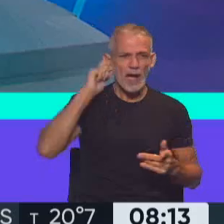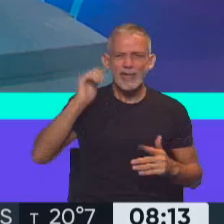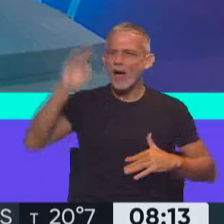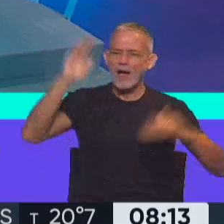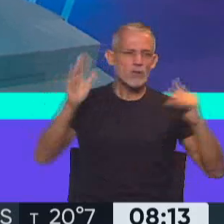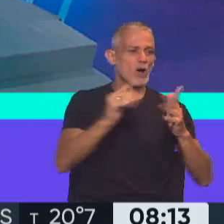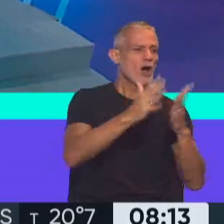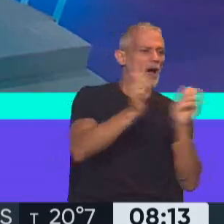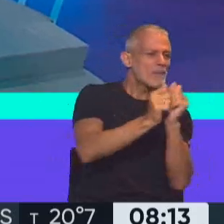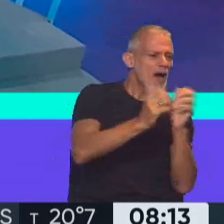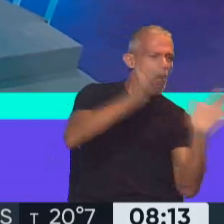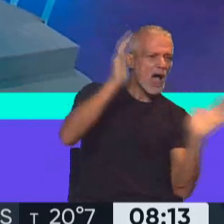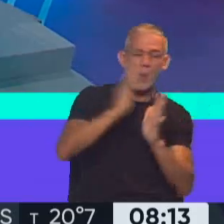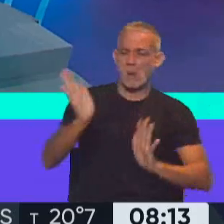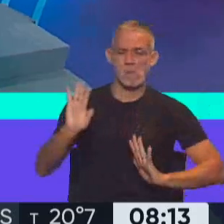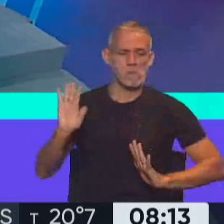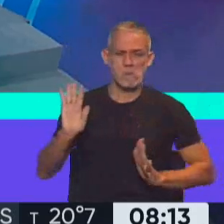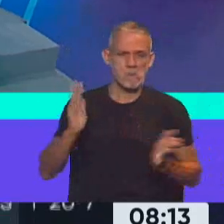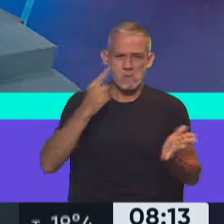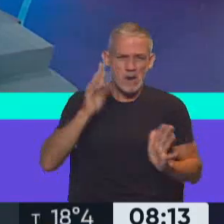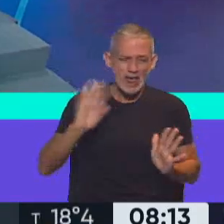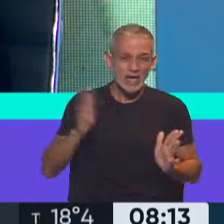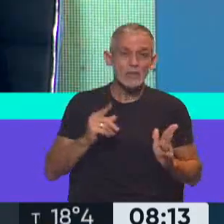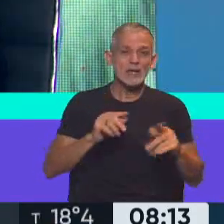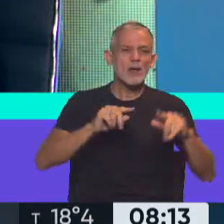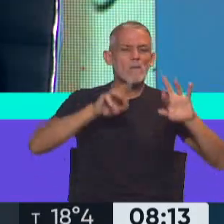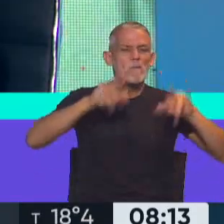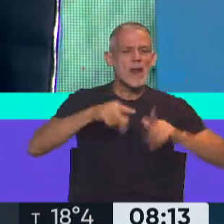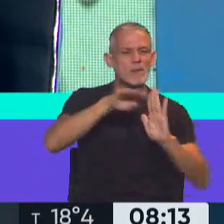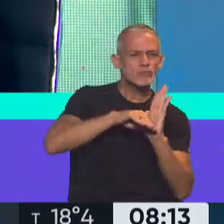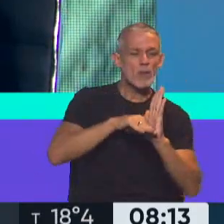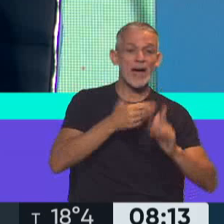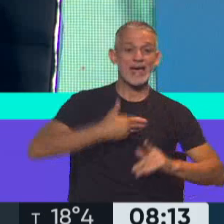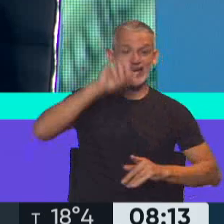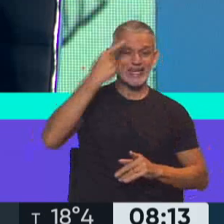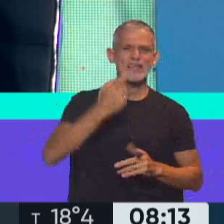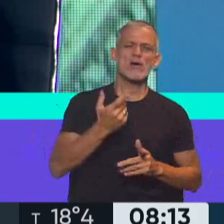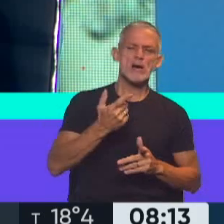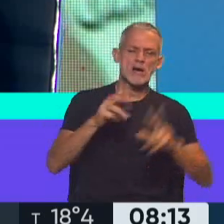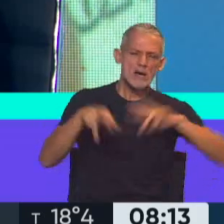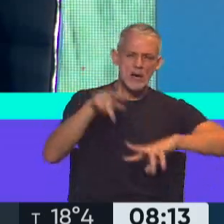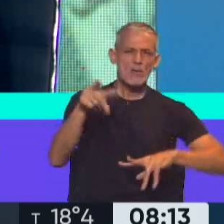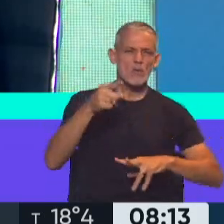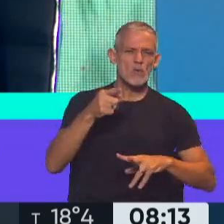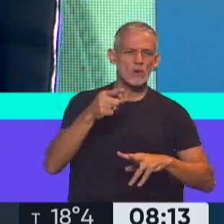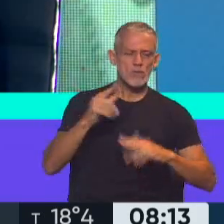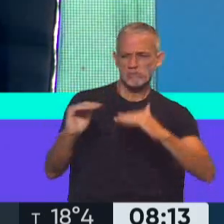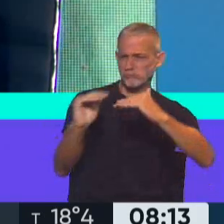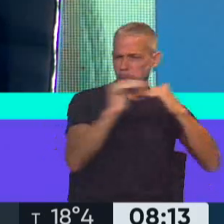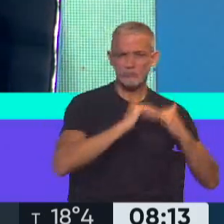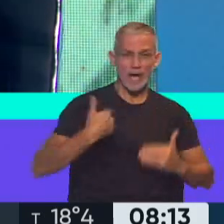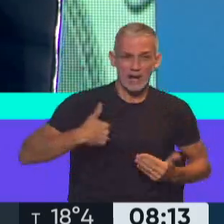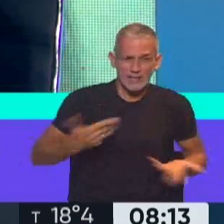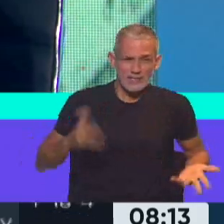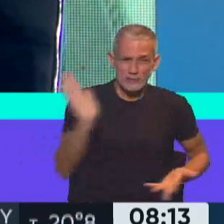grande. En realidad las políticas de Estado están construyéndose hacia eso, hacia buscar la nacionalidad y obviamente,